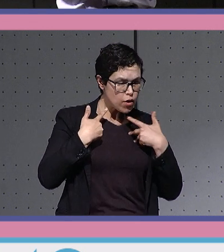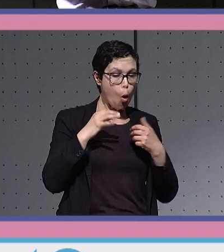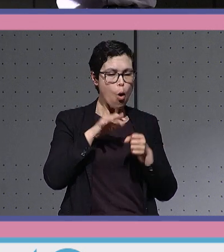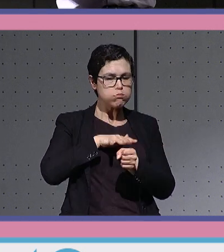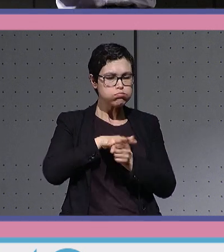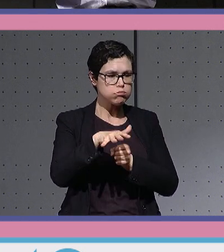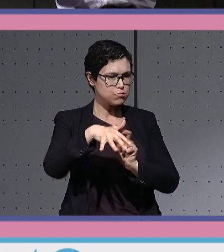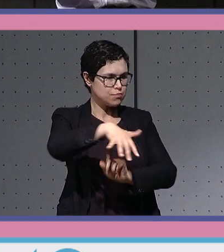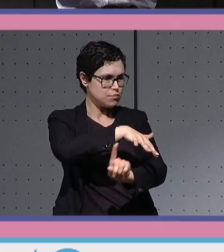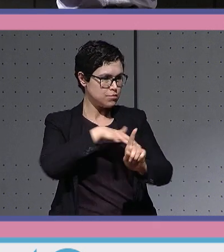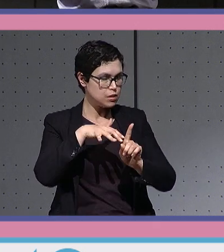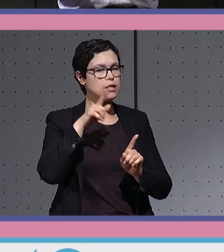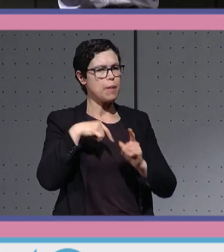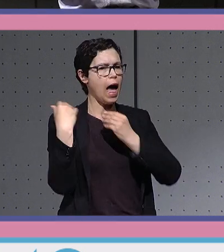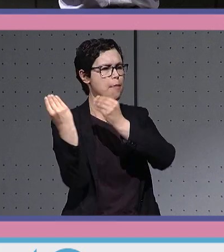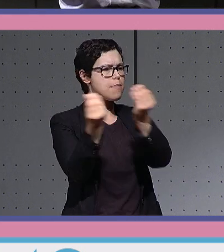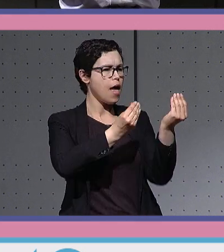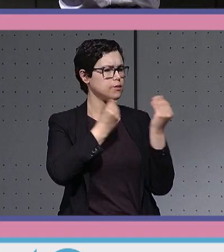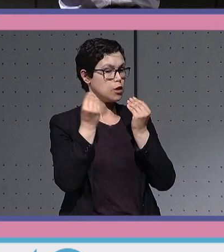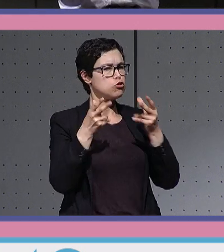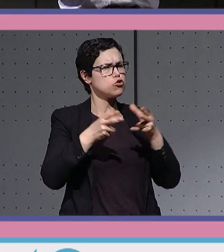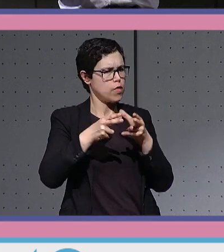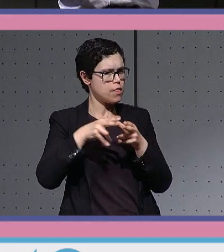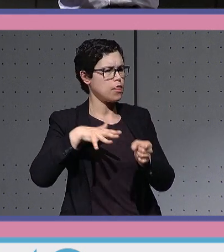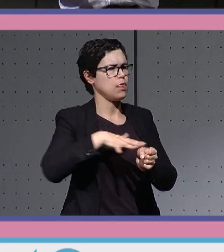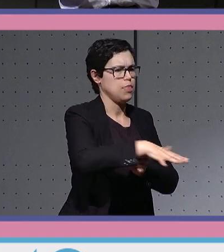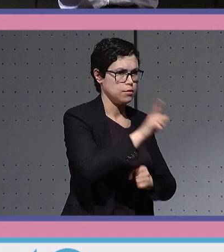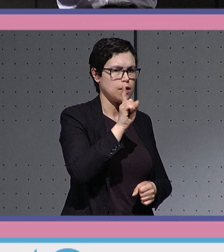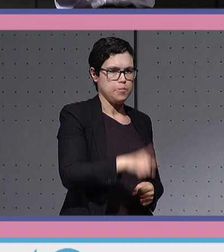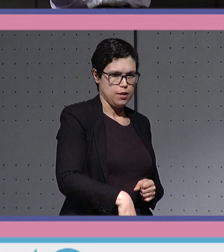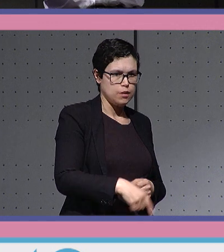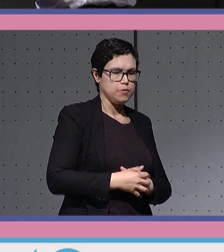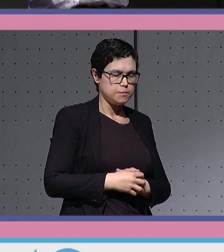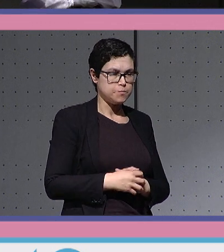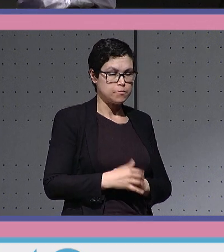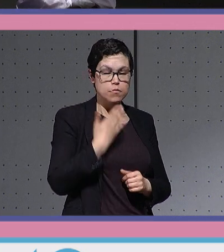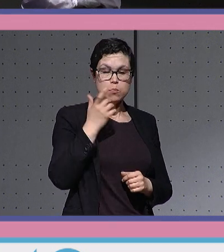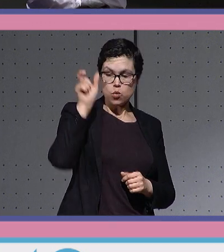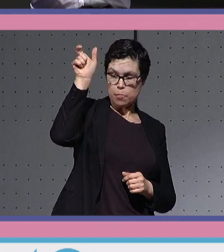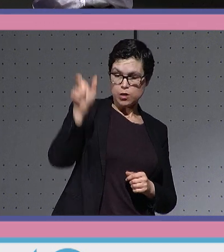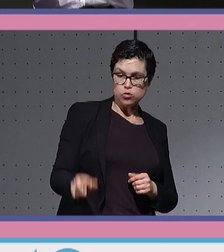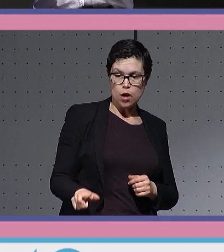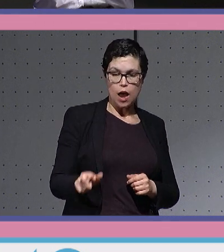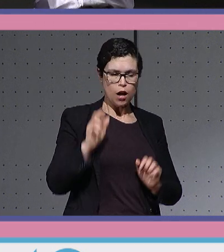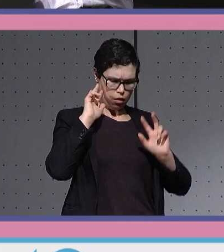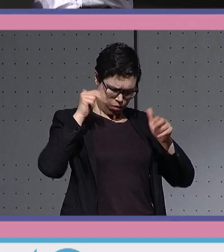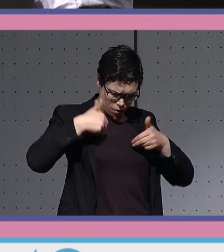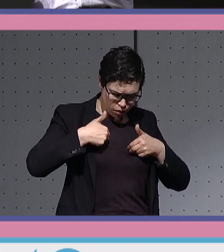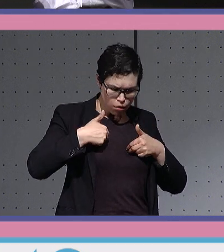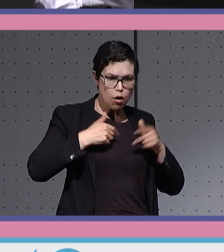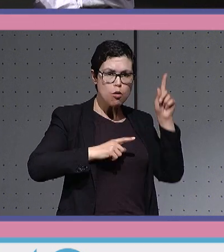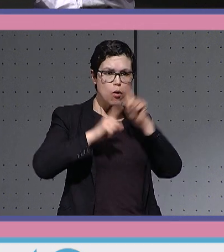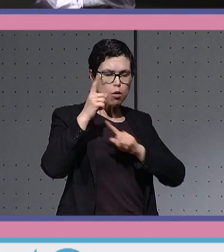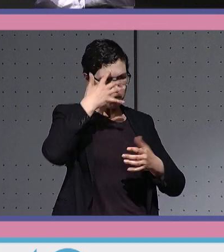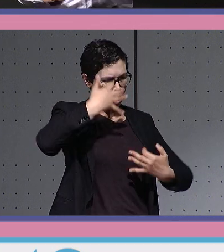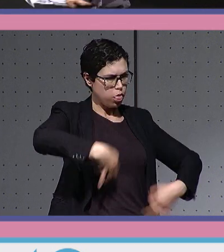Es también relativo al ambiente, la sociedad influye mucho en ese sentimiento. Una persona puede no ser consciente de su problema, pero puede generar un